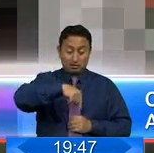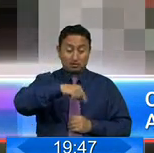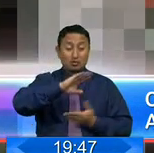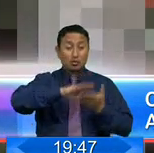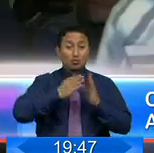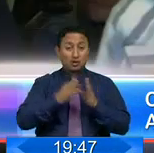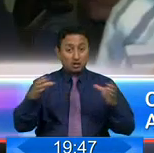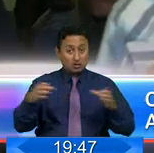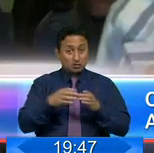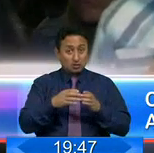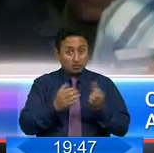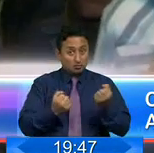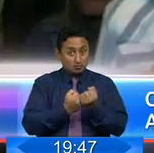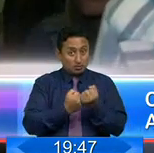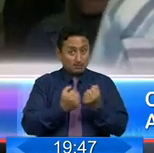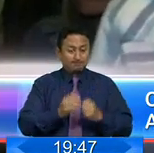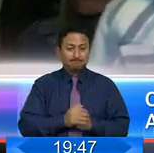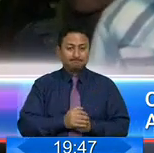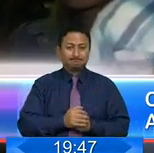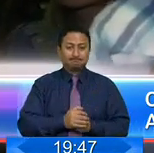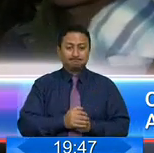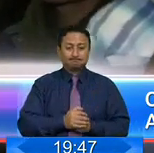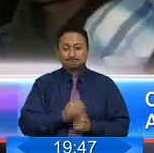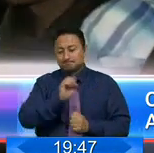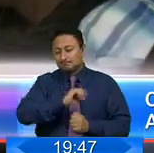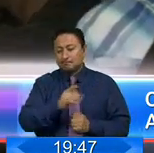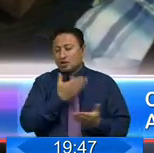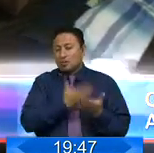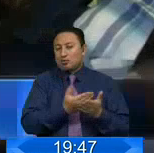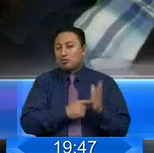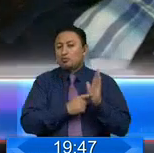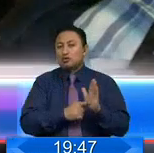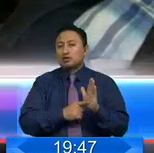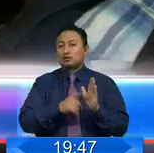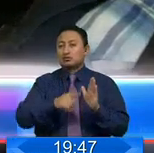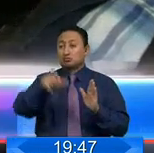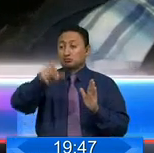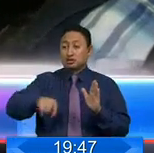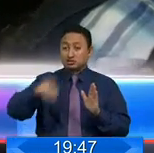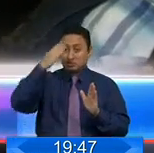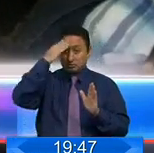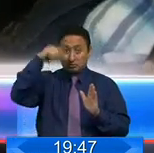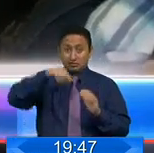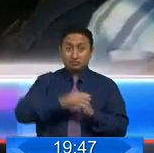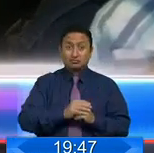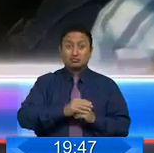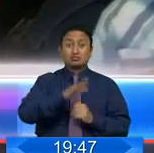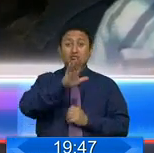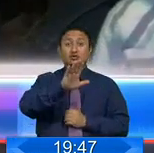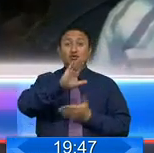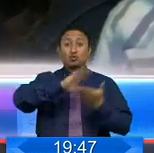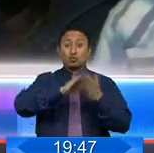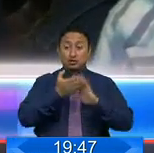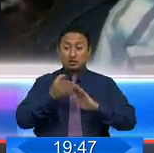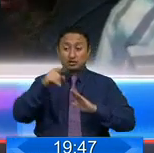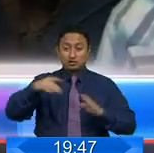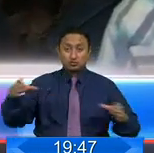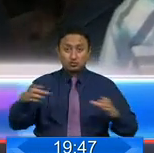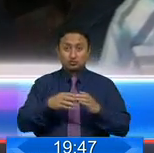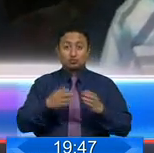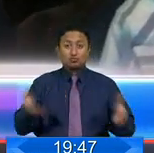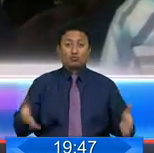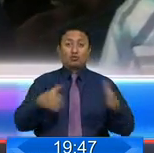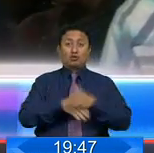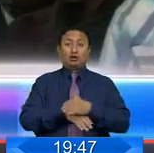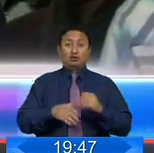población. Sí, es como para sentar un precedente y también que sepan que estamos unidos, ¿no? Que somos más de 5 comunidades indígenas en el cantón Otavalo y que vamos